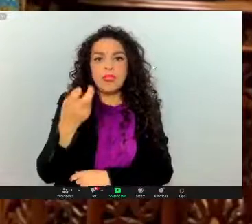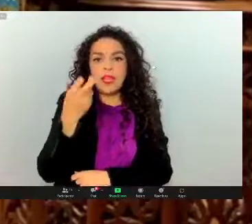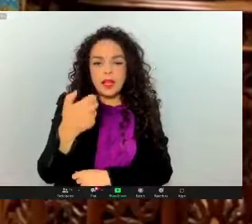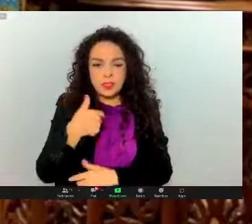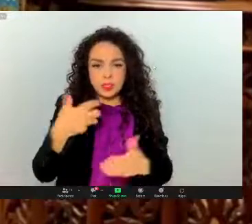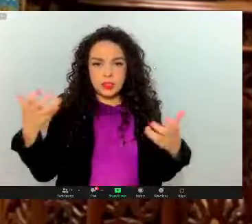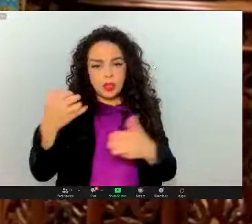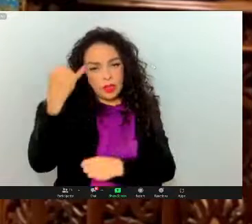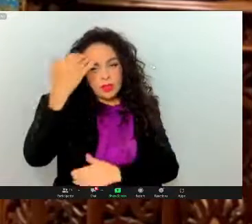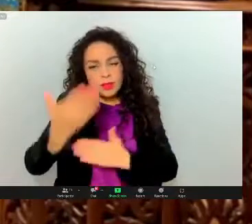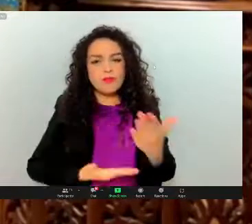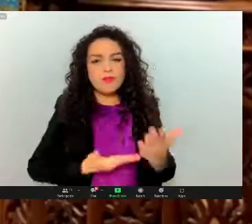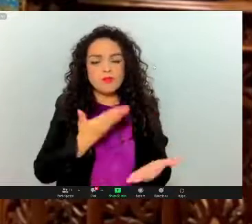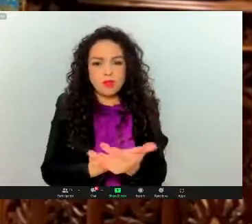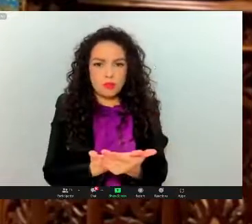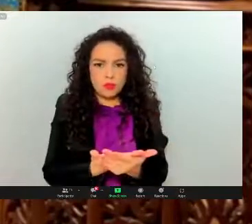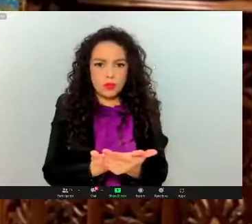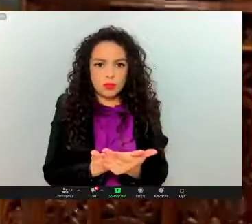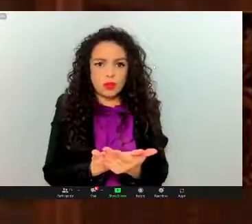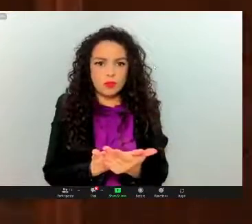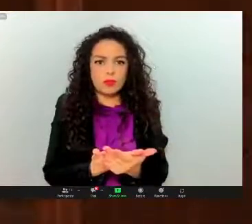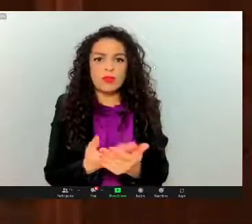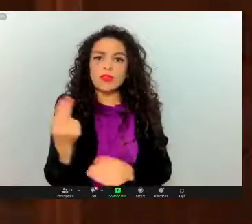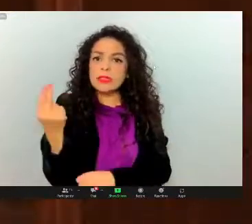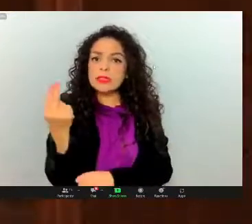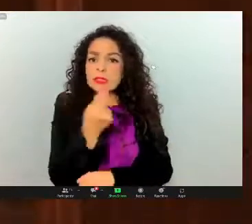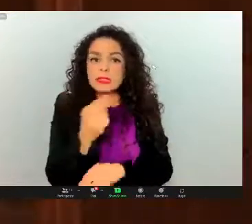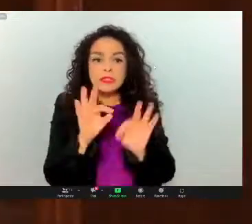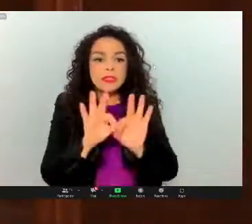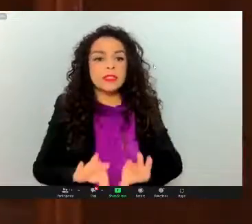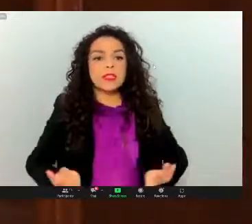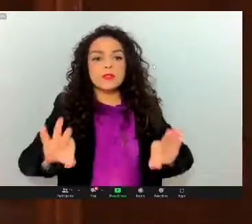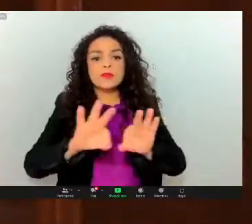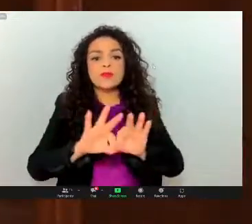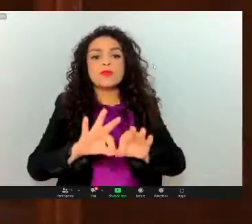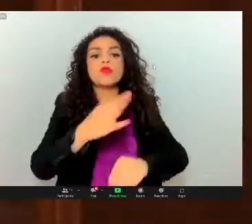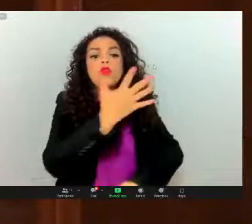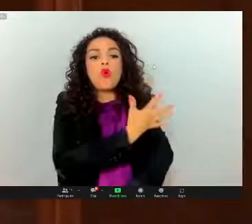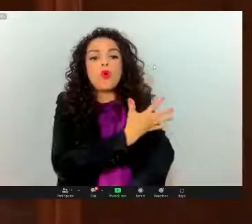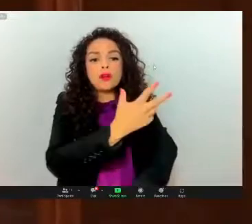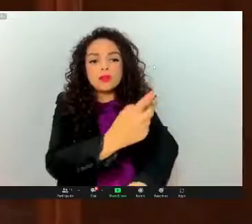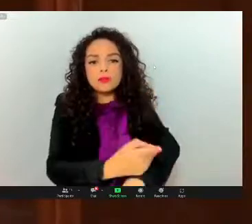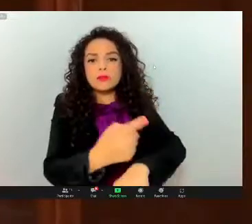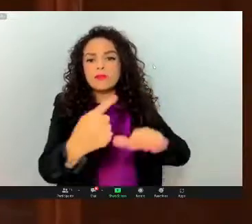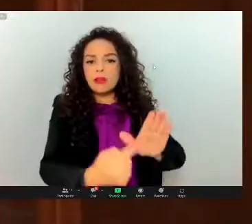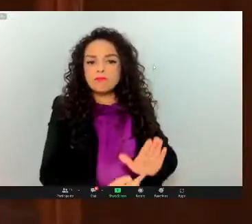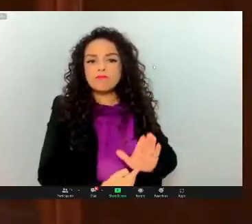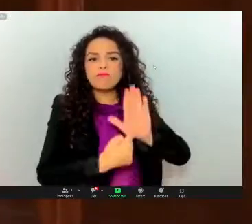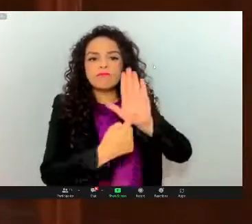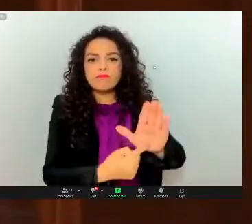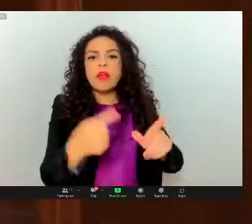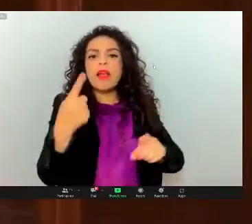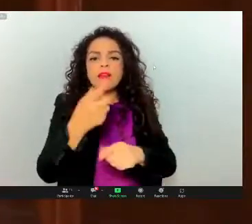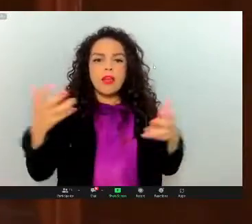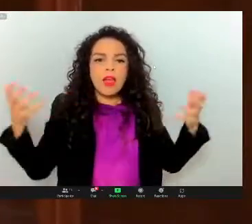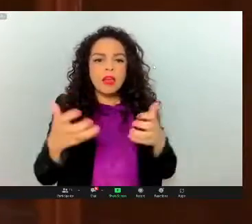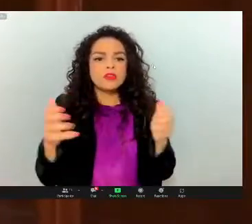se transparente los dineros públicos, que es de todos los mexiquenses en cada